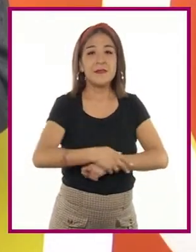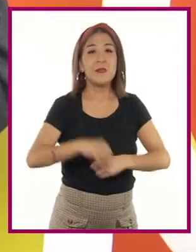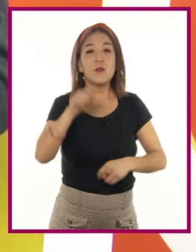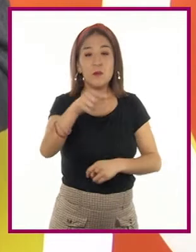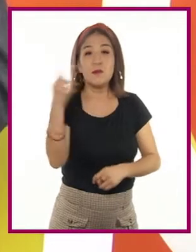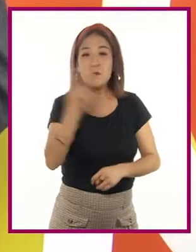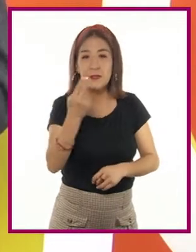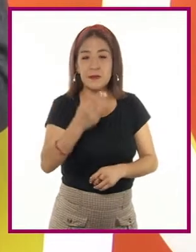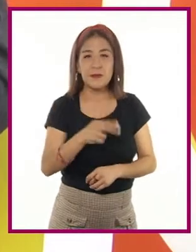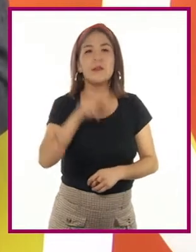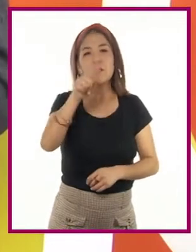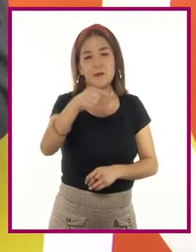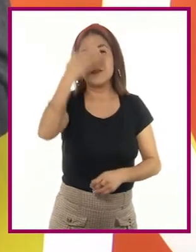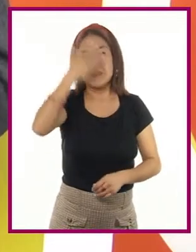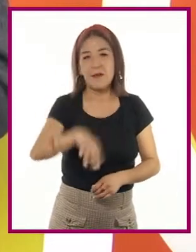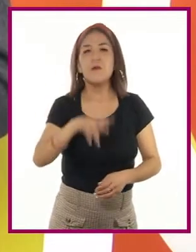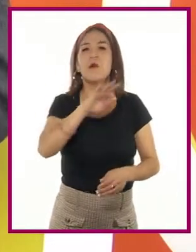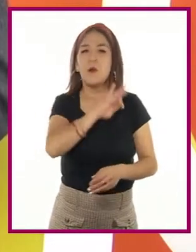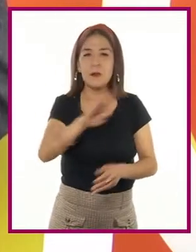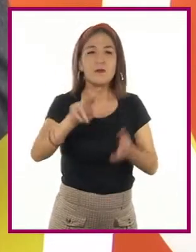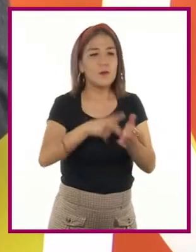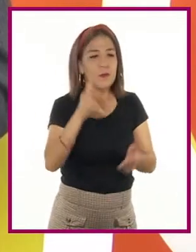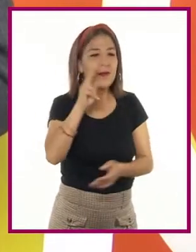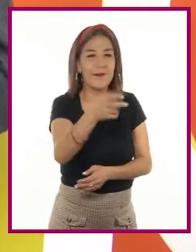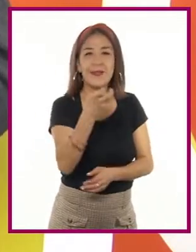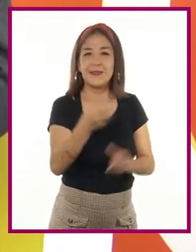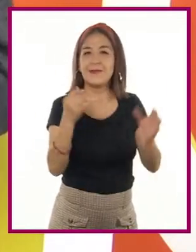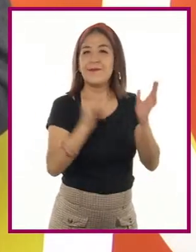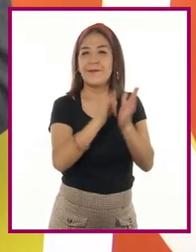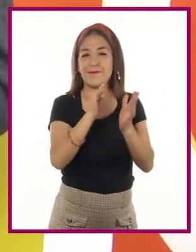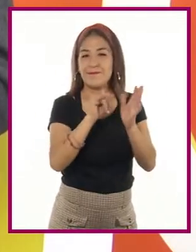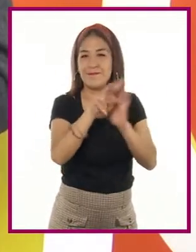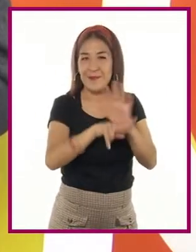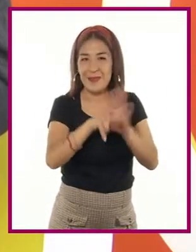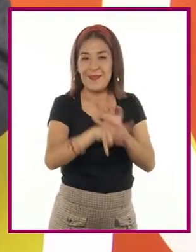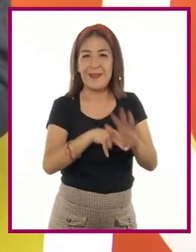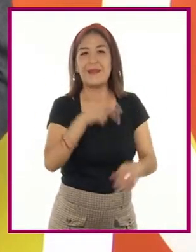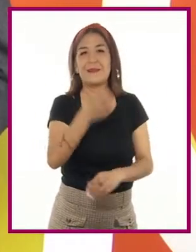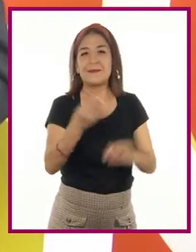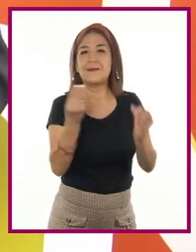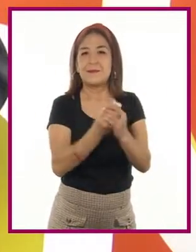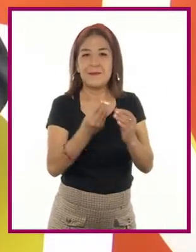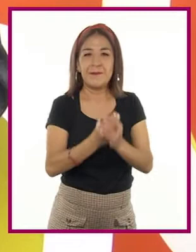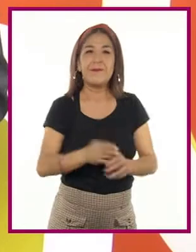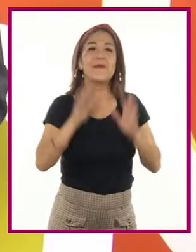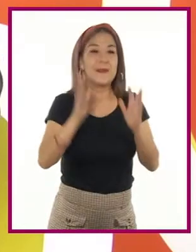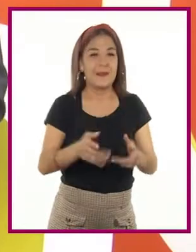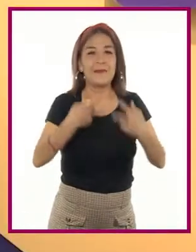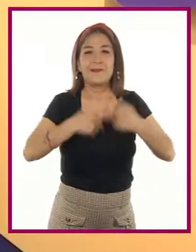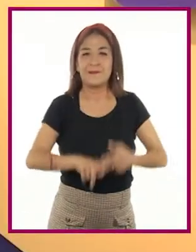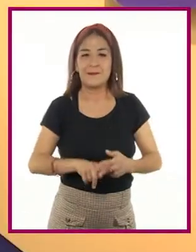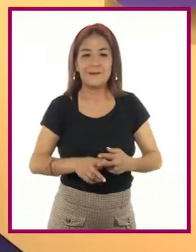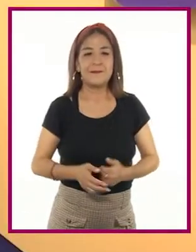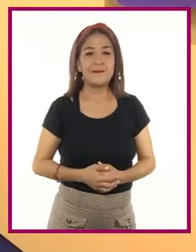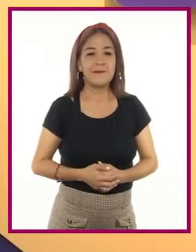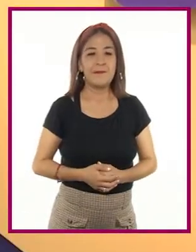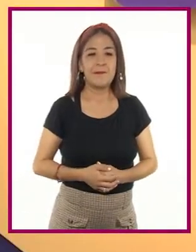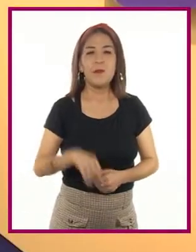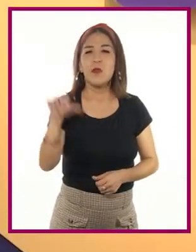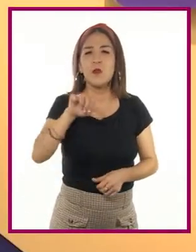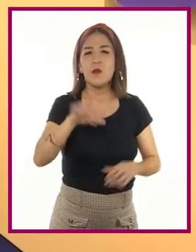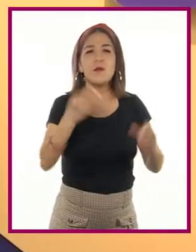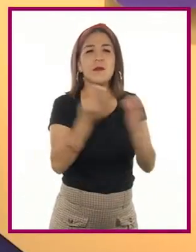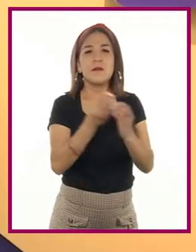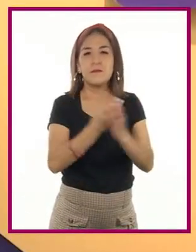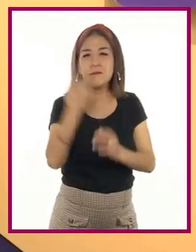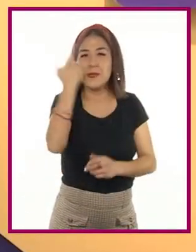ustedes ya saben que pueden repetir la sesión así que sin más iniciamos en esta sesión